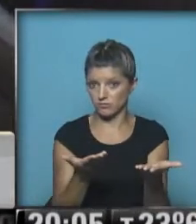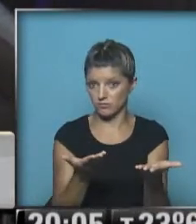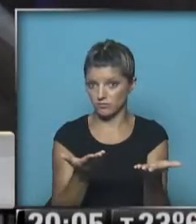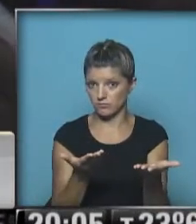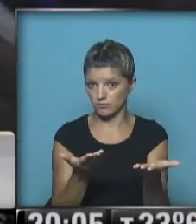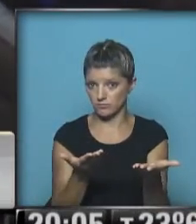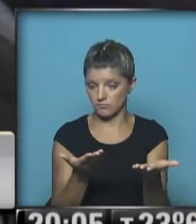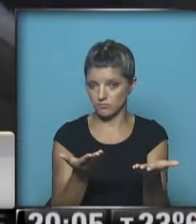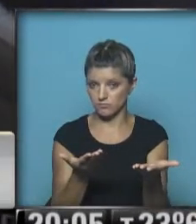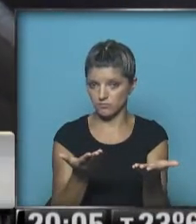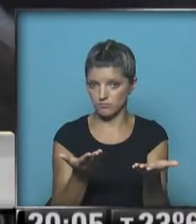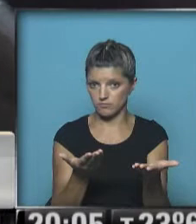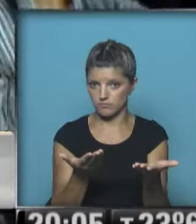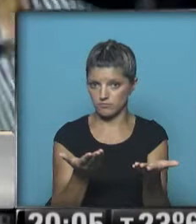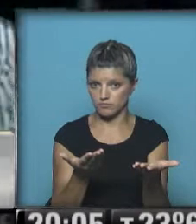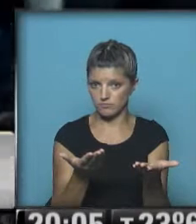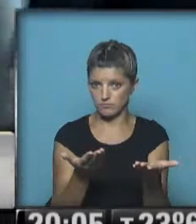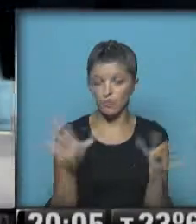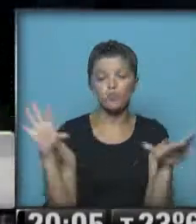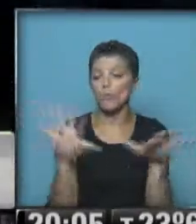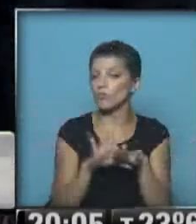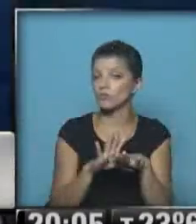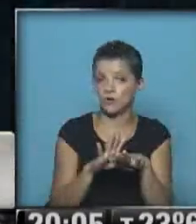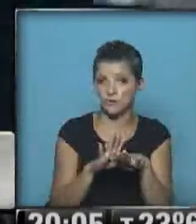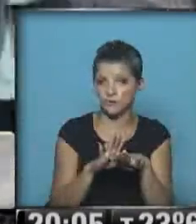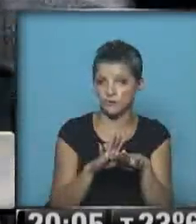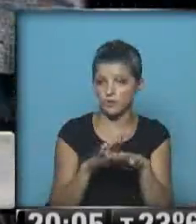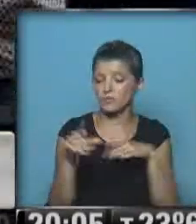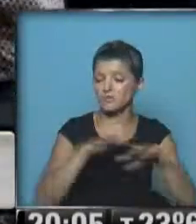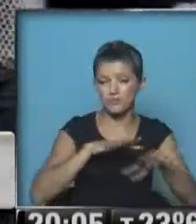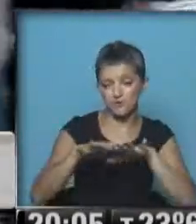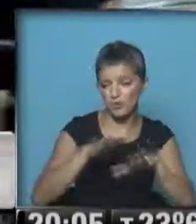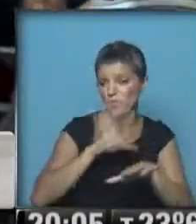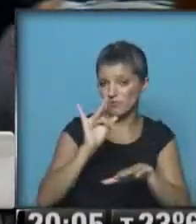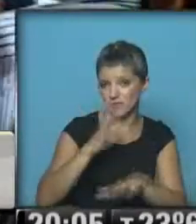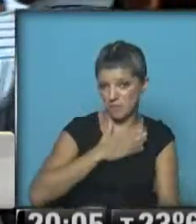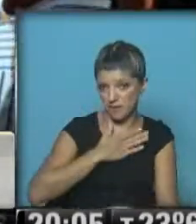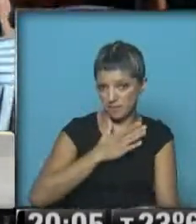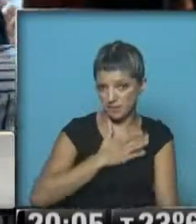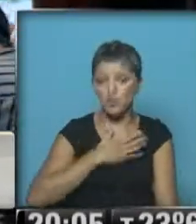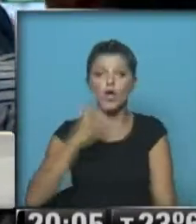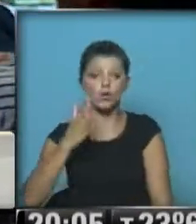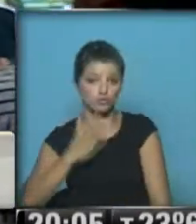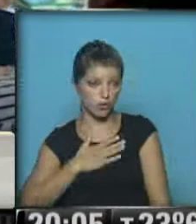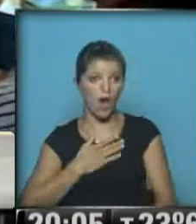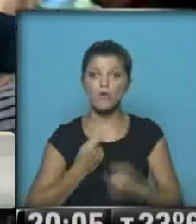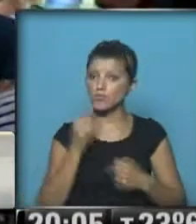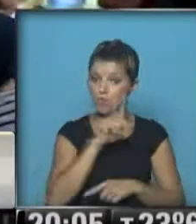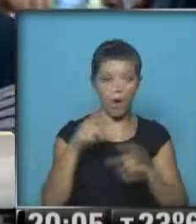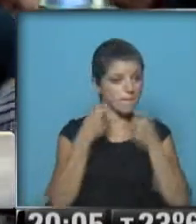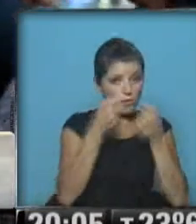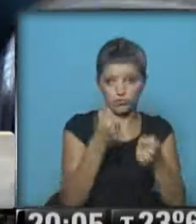en en un momento es tan difícil para mí no soy oficialista no